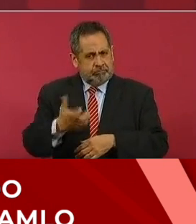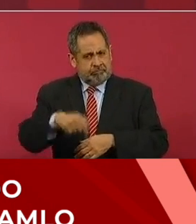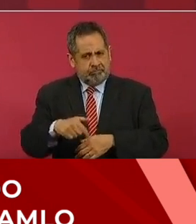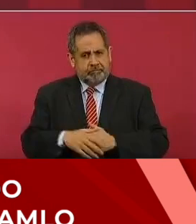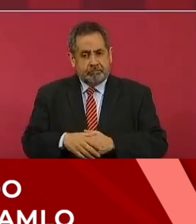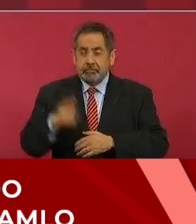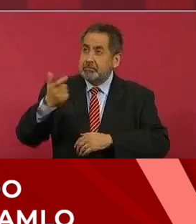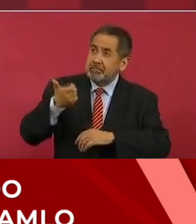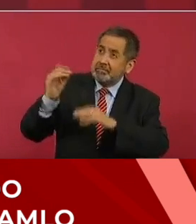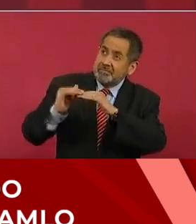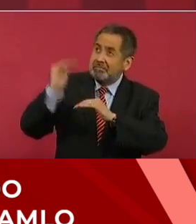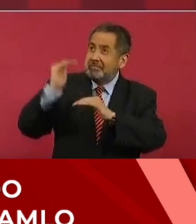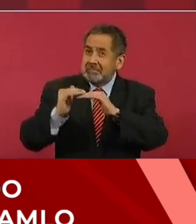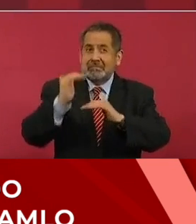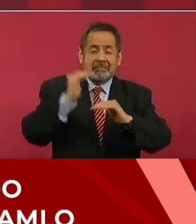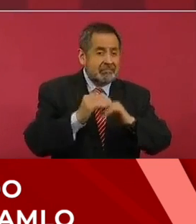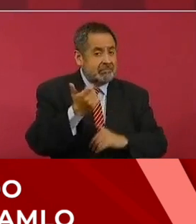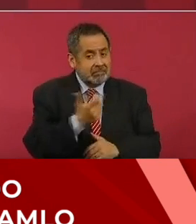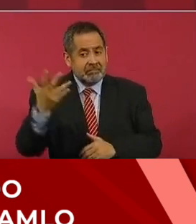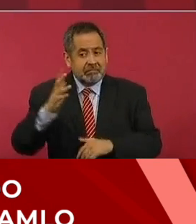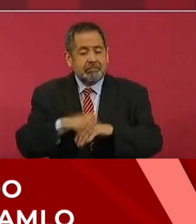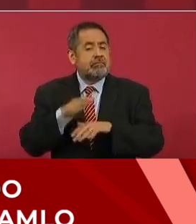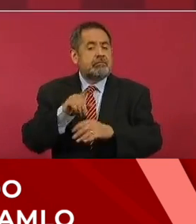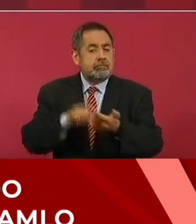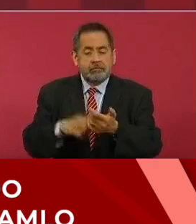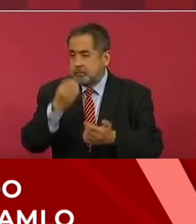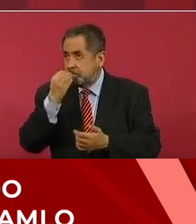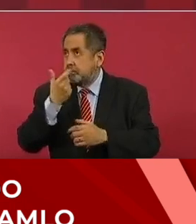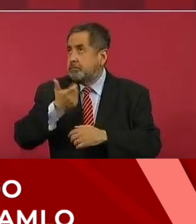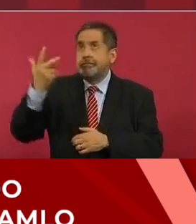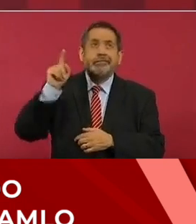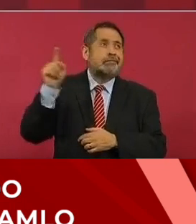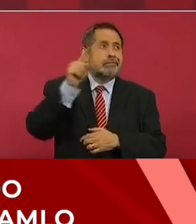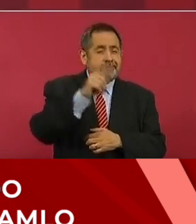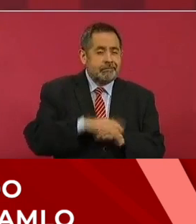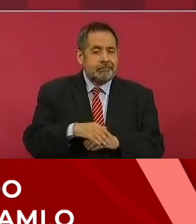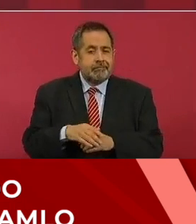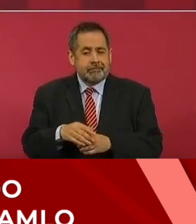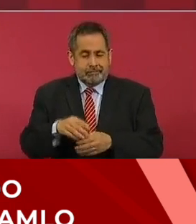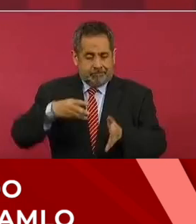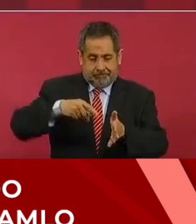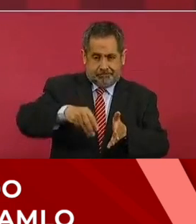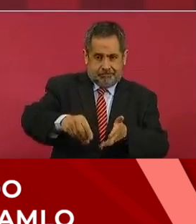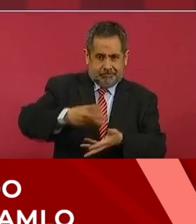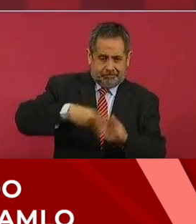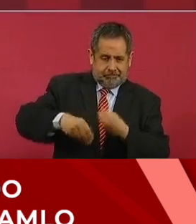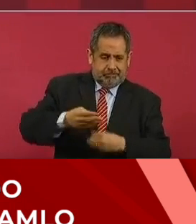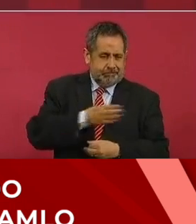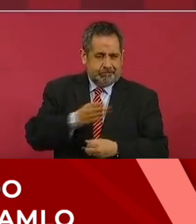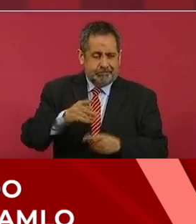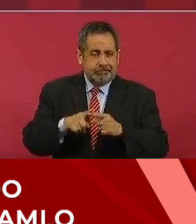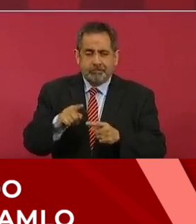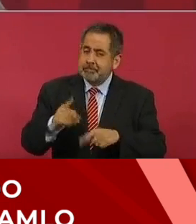Están aumentando mucho los alimentos, aumenta el fertilizante y,